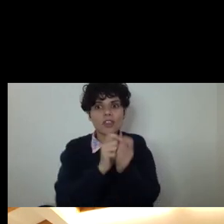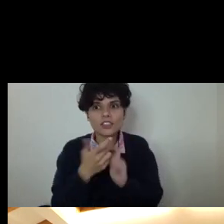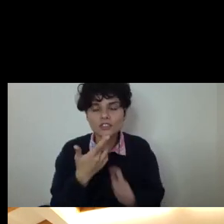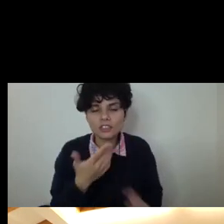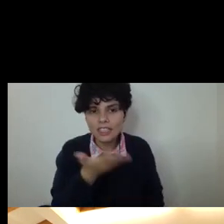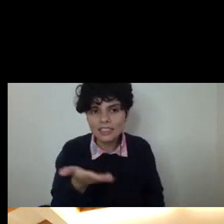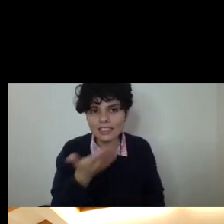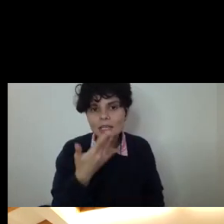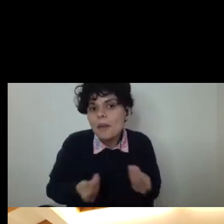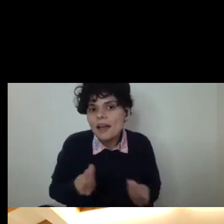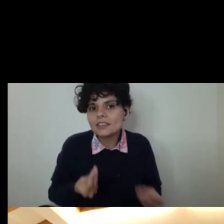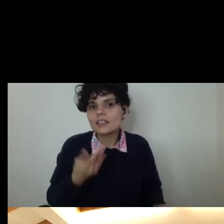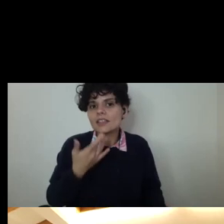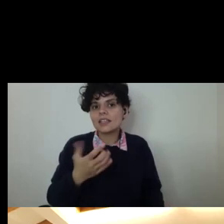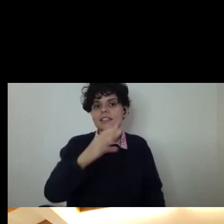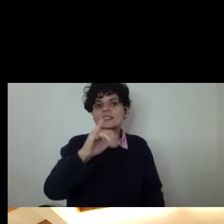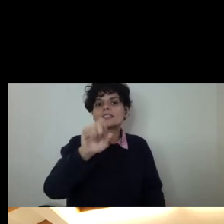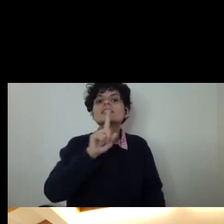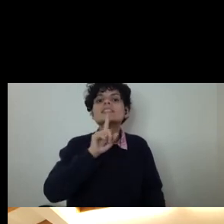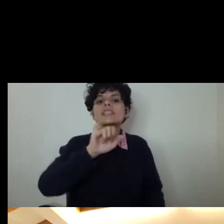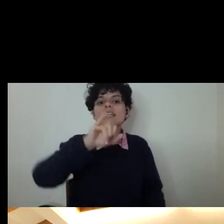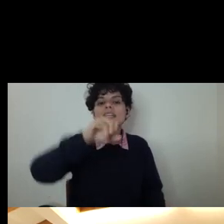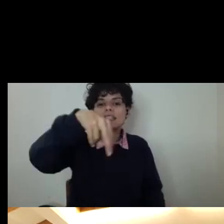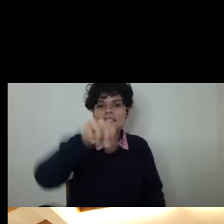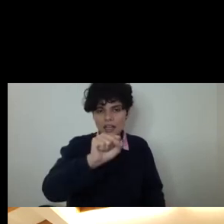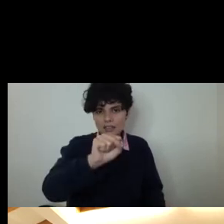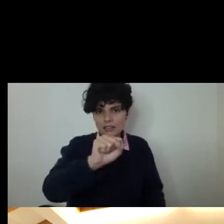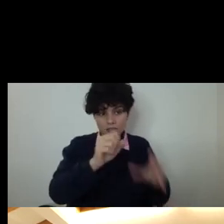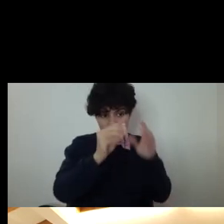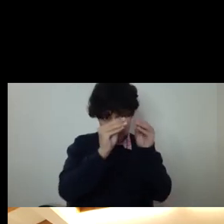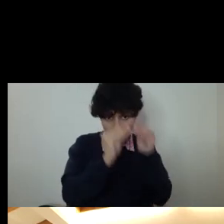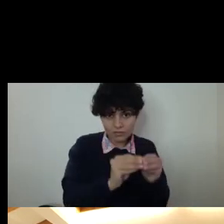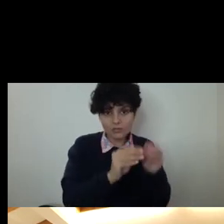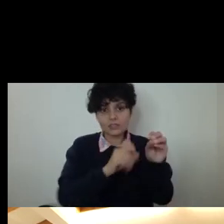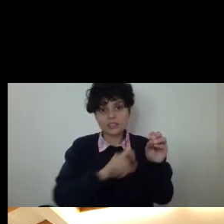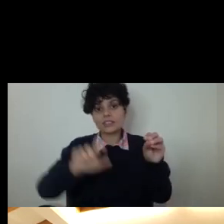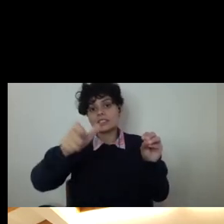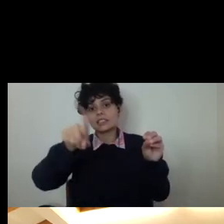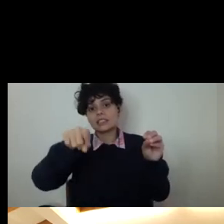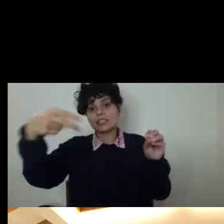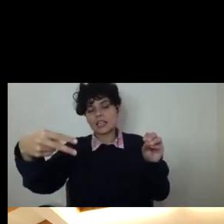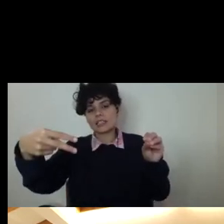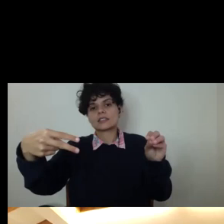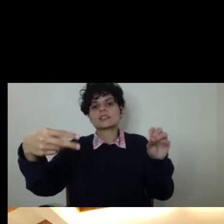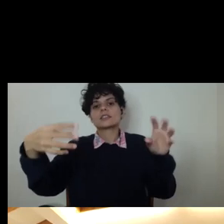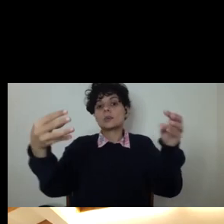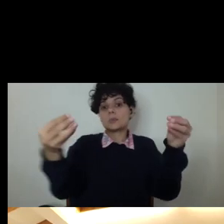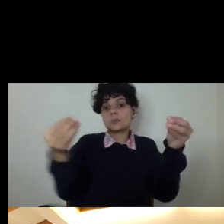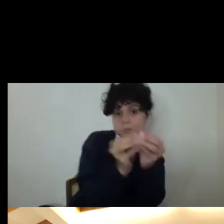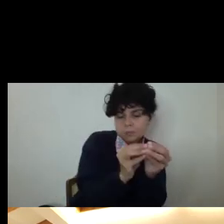que algunas de sus cisteínas reaccionan con GSH o con GSSG y